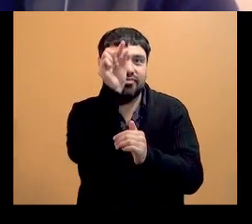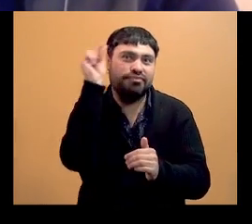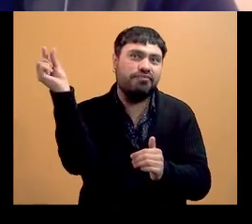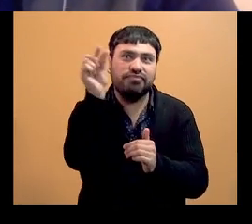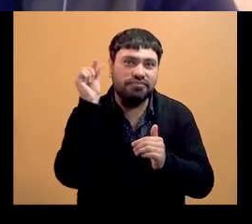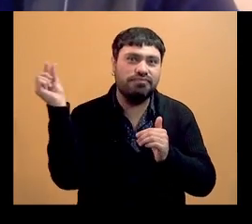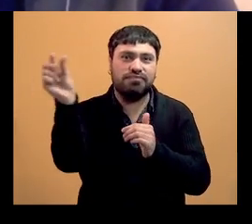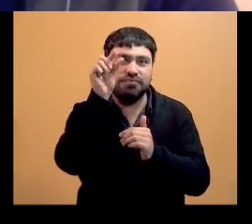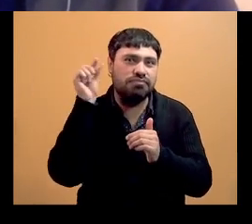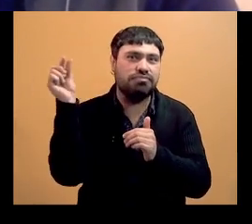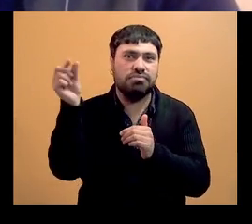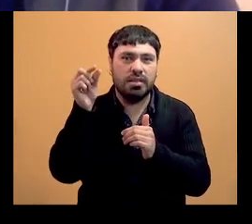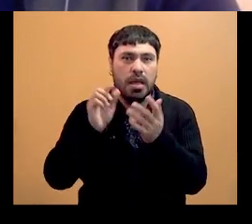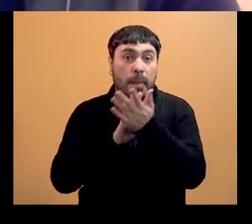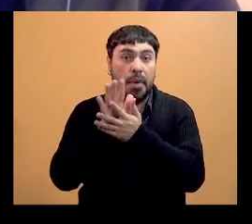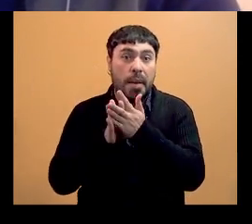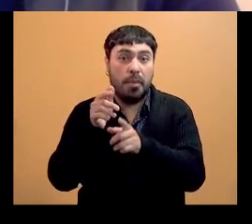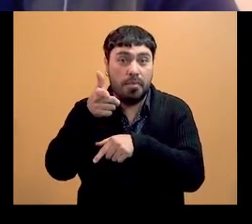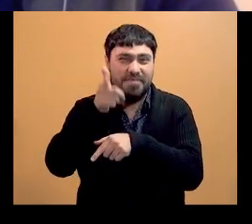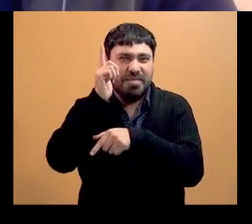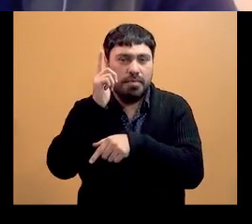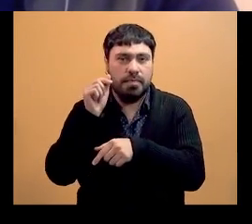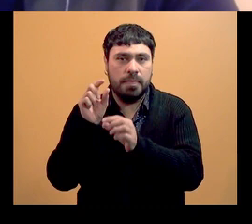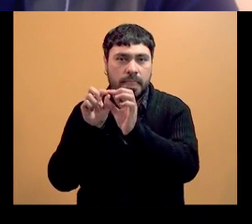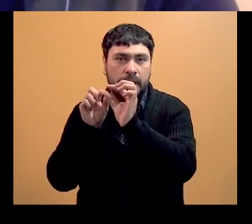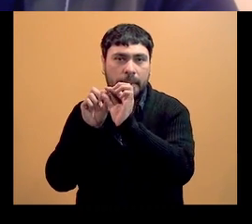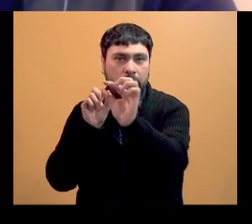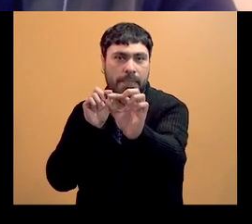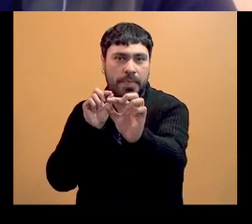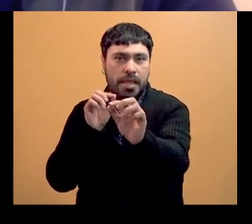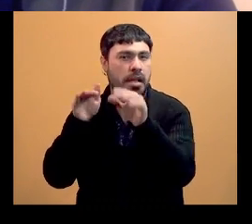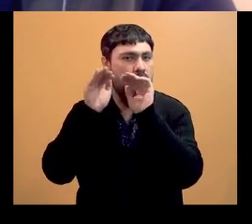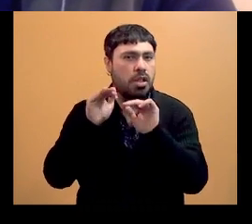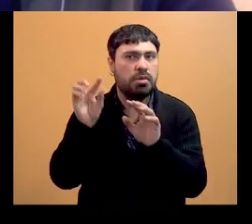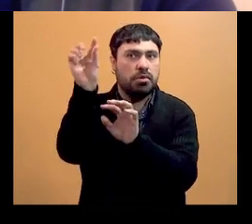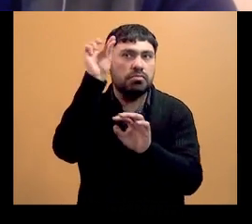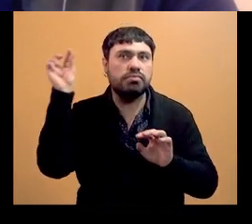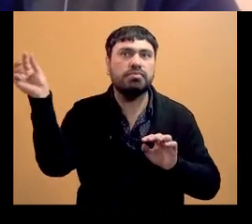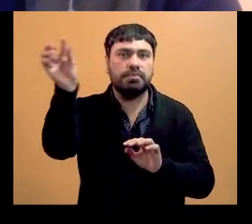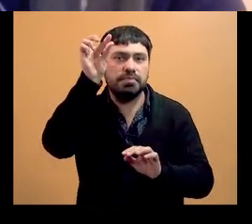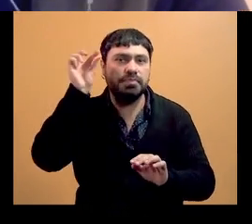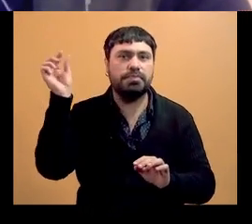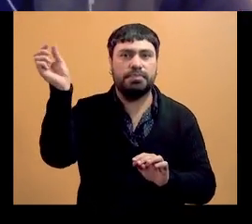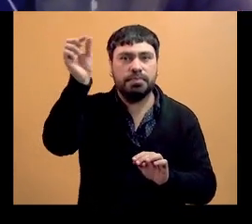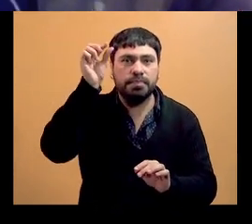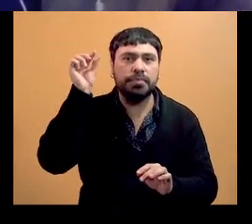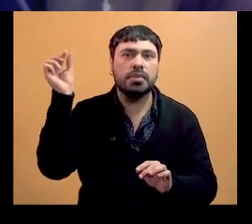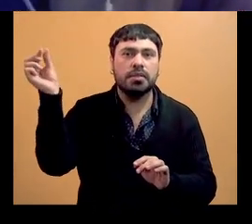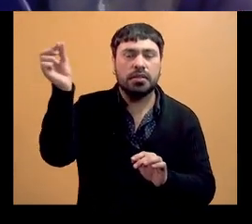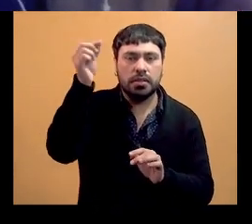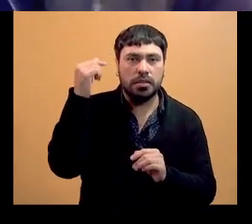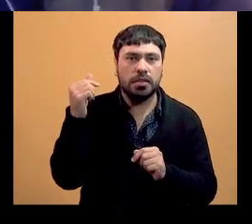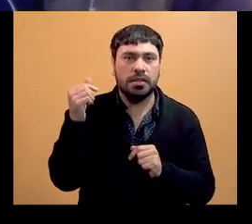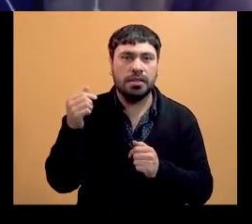alta, varias veces la velocidad de una bala, por lo tanto el impacto de ese material es lo que produce el mayor riesgo respecto a